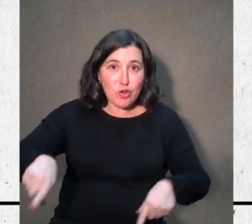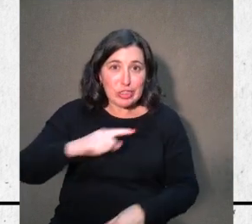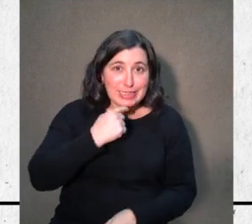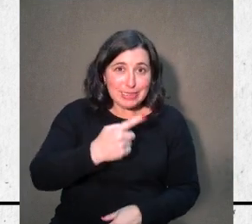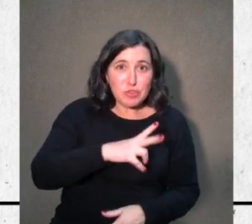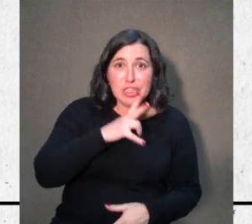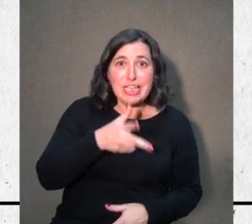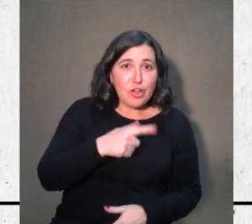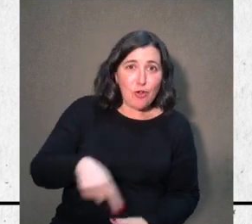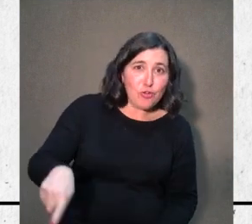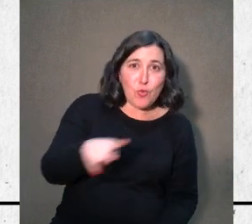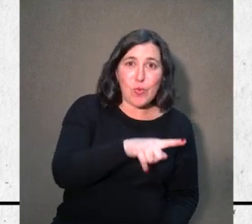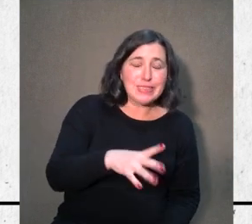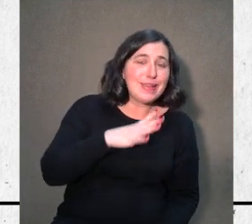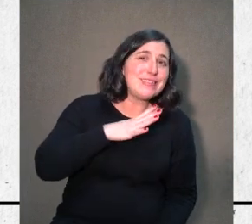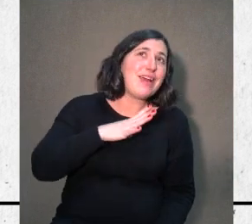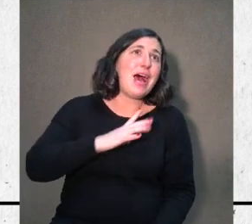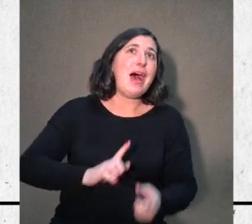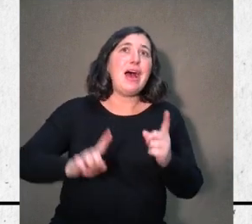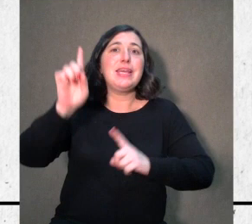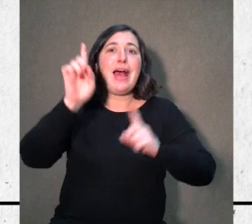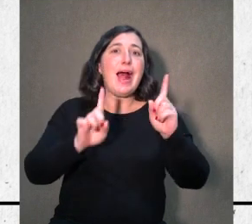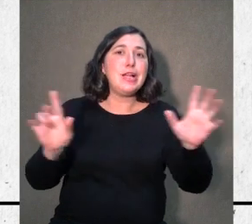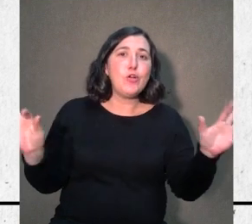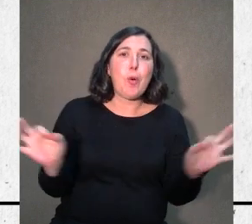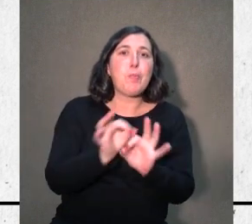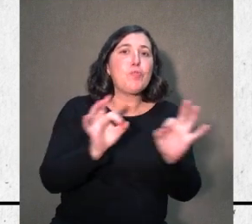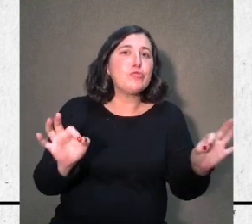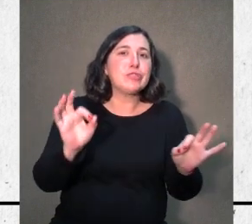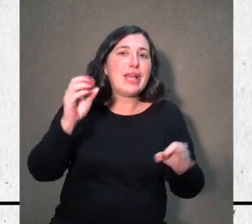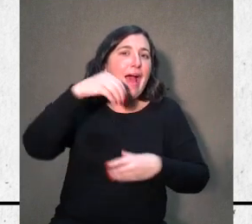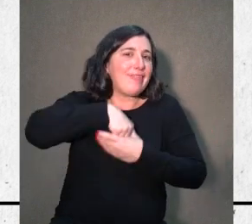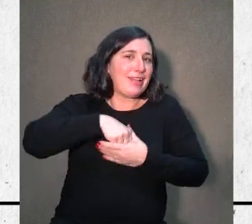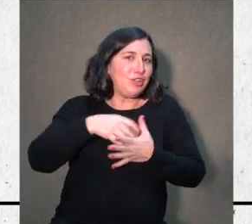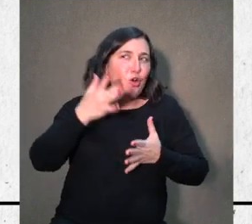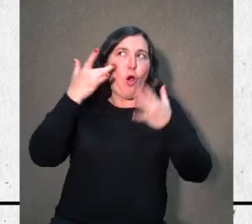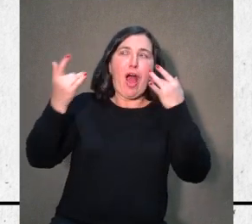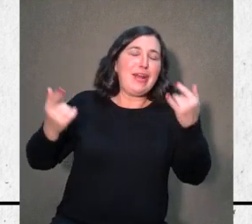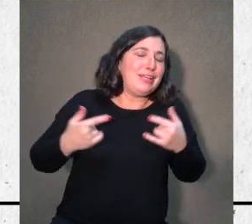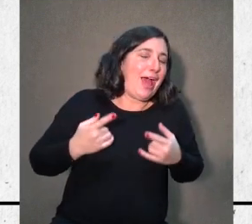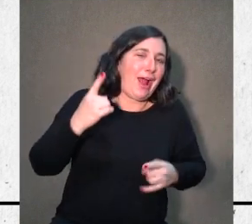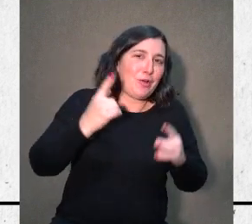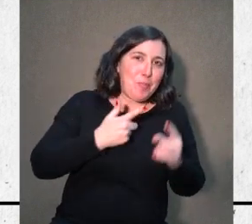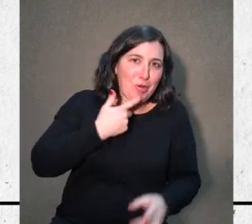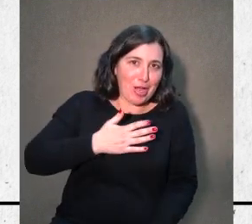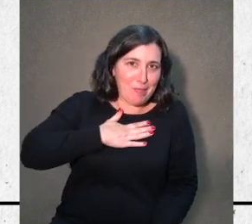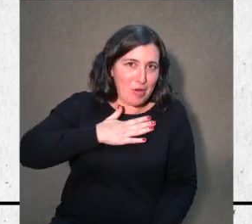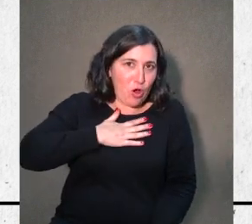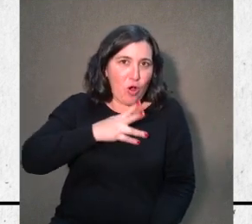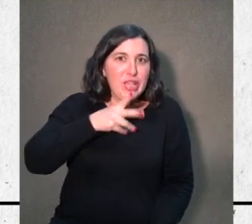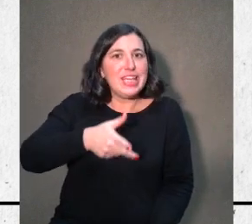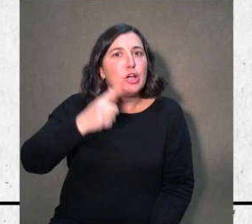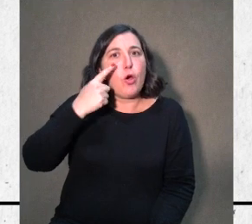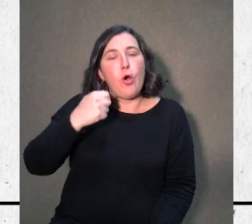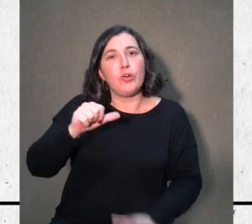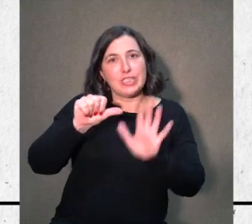tienen algo de música, algo de arte adentro, por algún lado les sale. Por ejemplo, yo tengo un hijo de 6 años, Sebastián, que hace